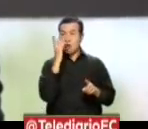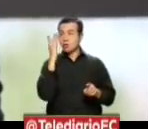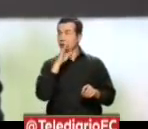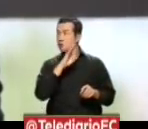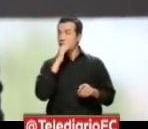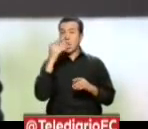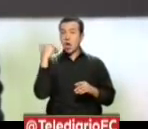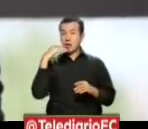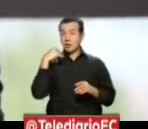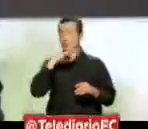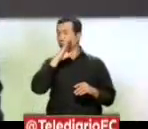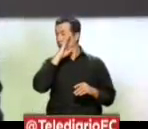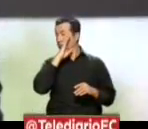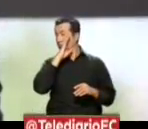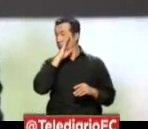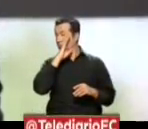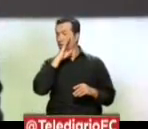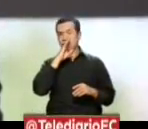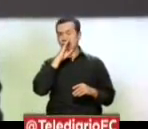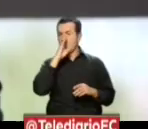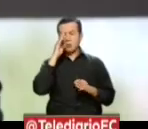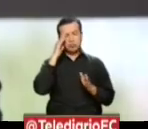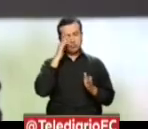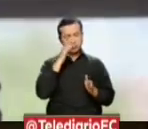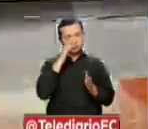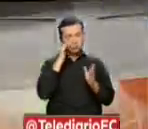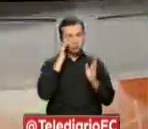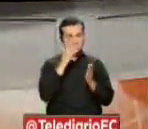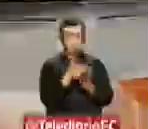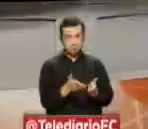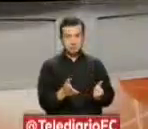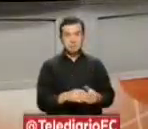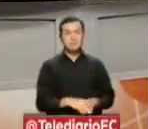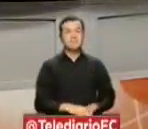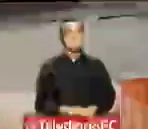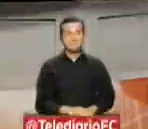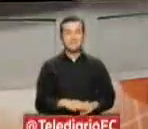durante tanto tiempo olvidadas, postergadas.